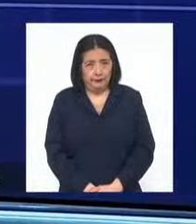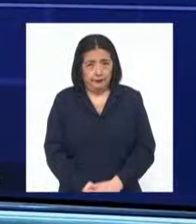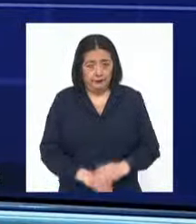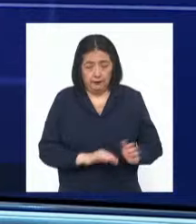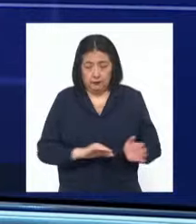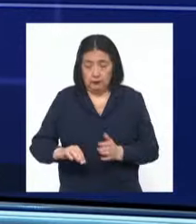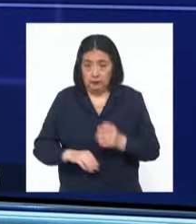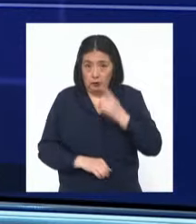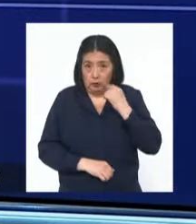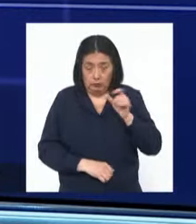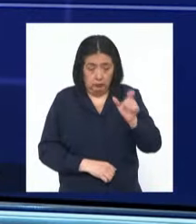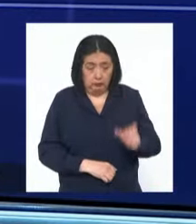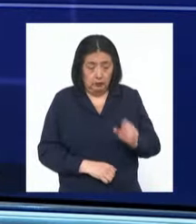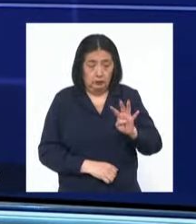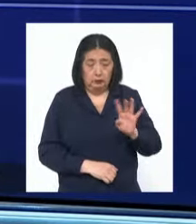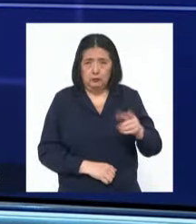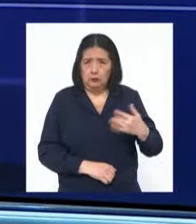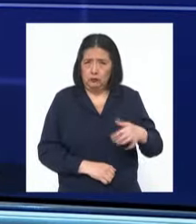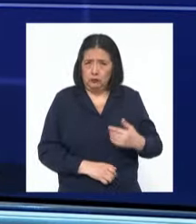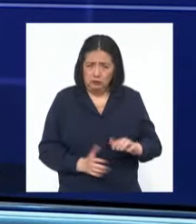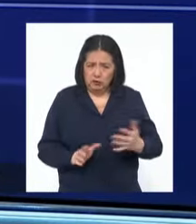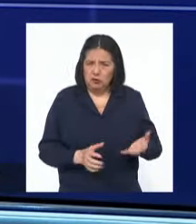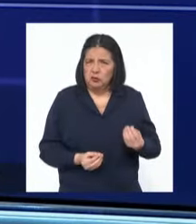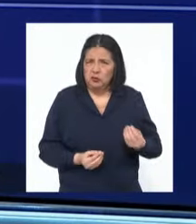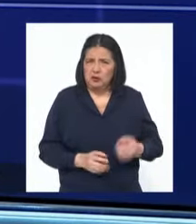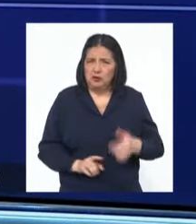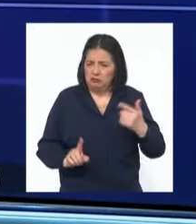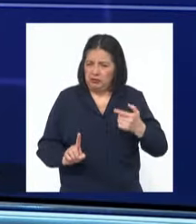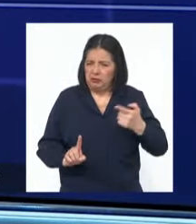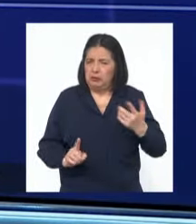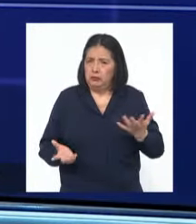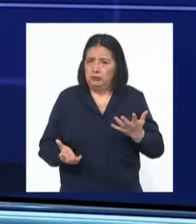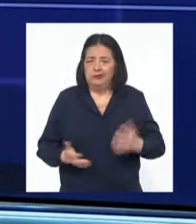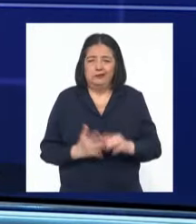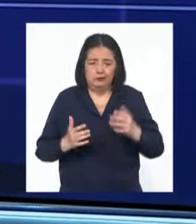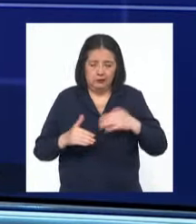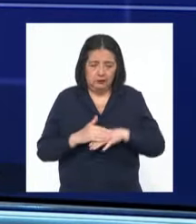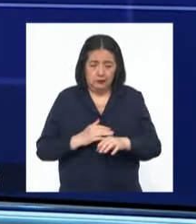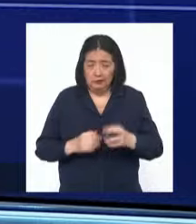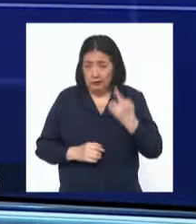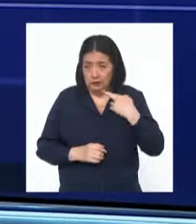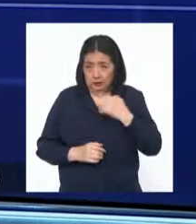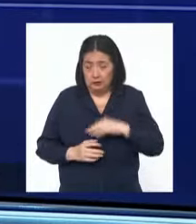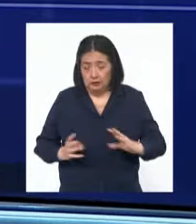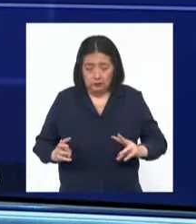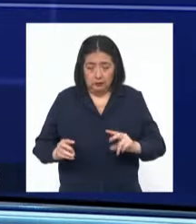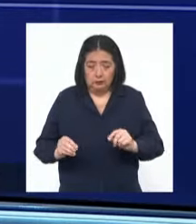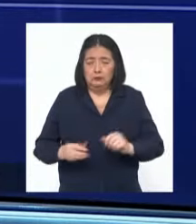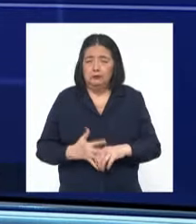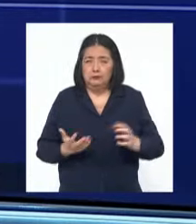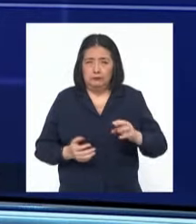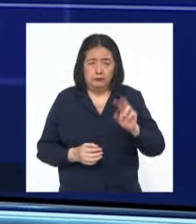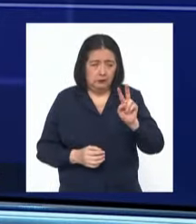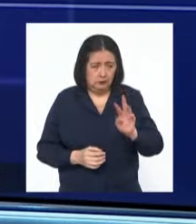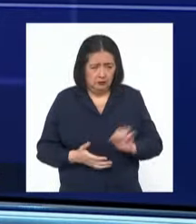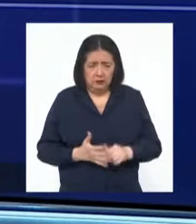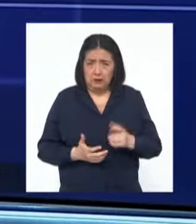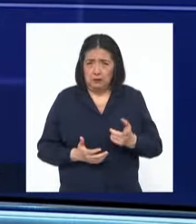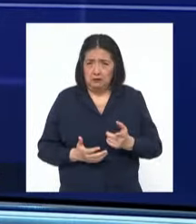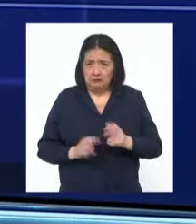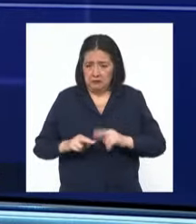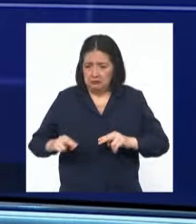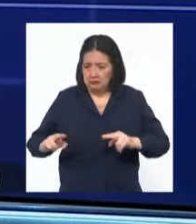Un hombre de 41 años murió baleado luego que le dispararan dentro de una cevichería en Villa María del Triunfo. La víctima se encontraba con algunos